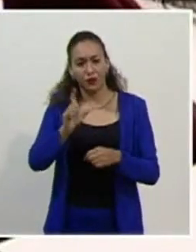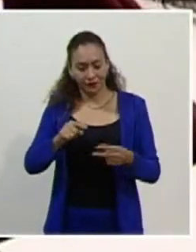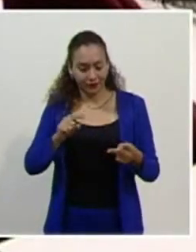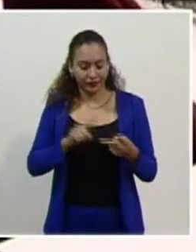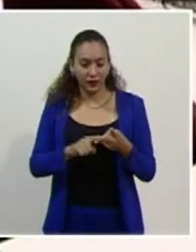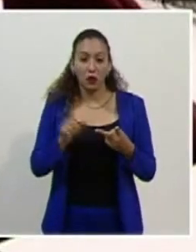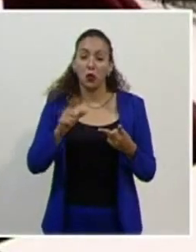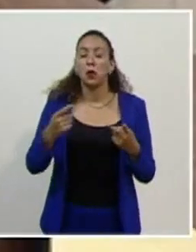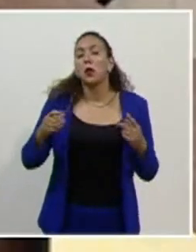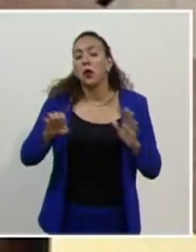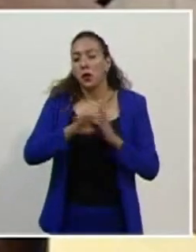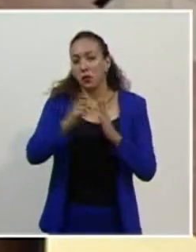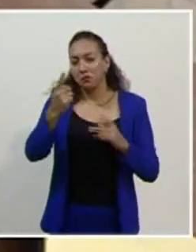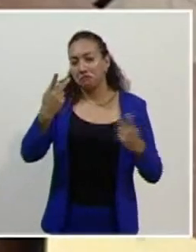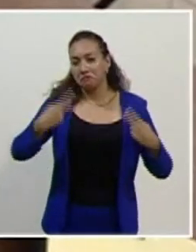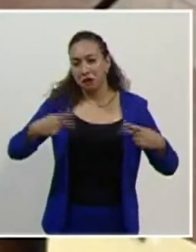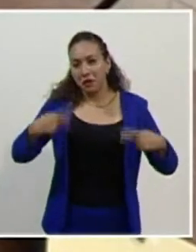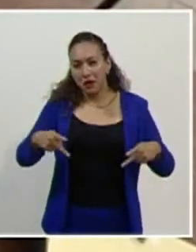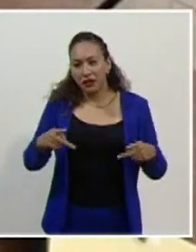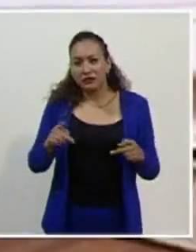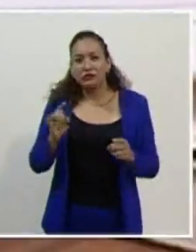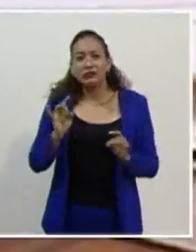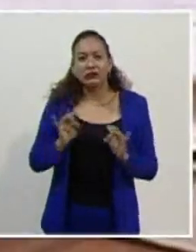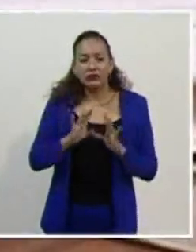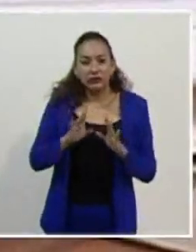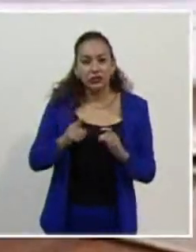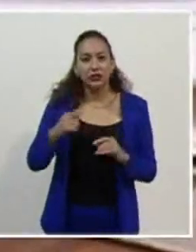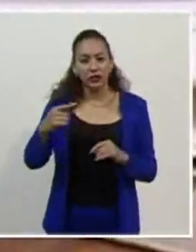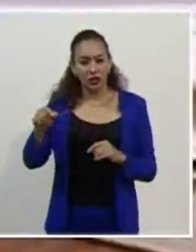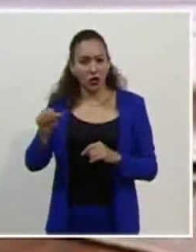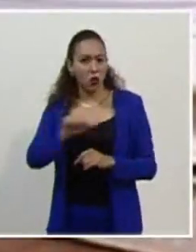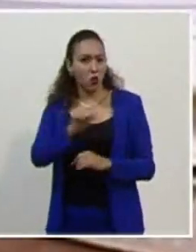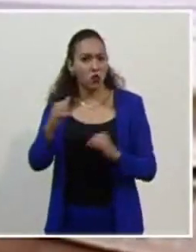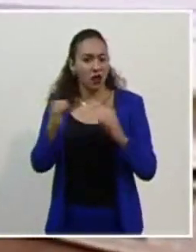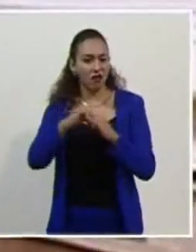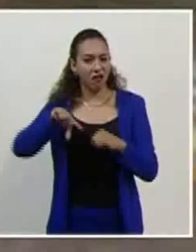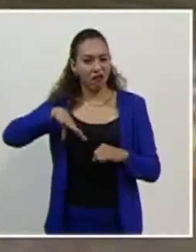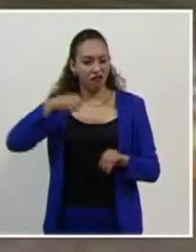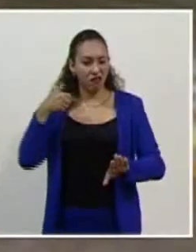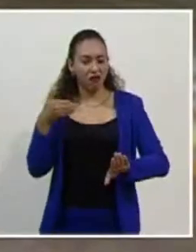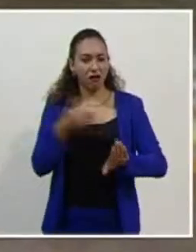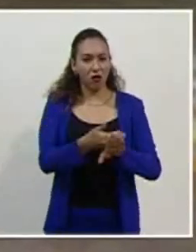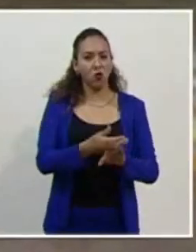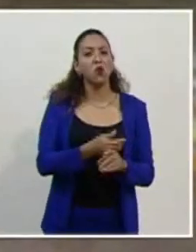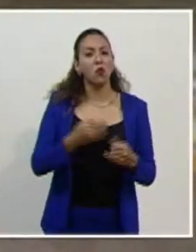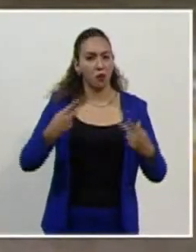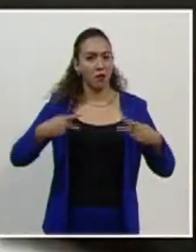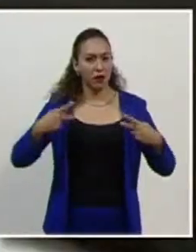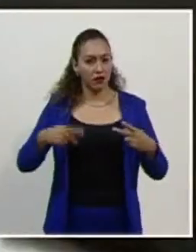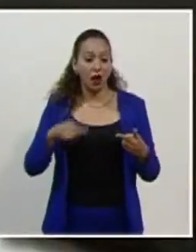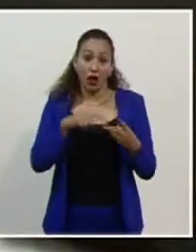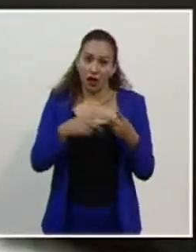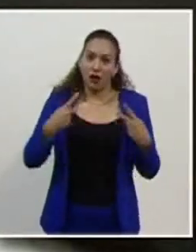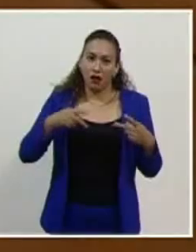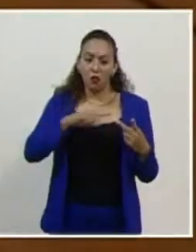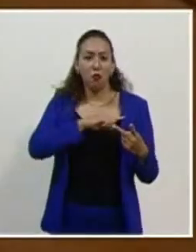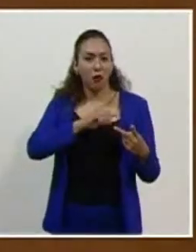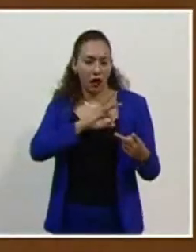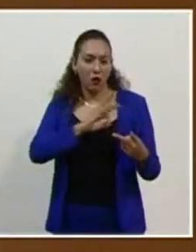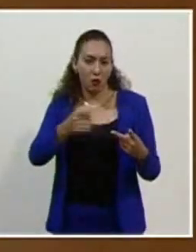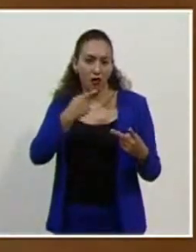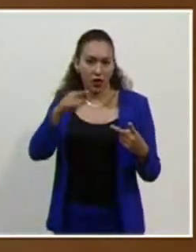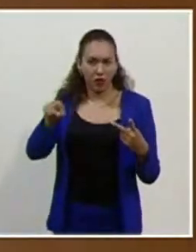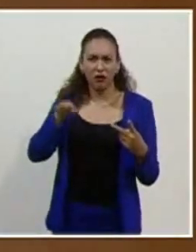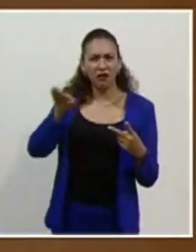o podría estar en riesgo de que la autoridad vulnere sus derechos porque la ley, acto u omisión que reclama le